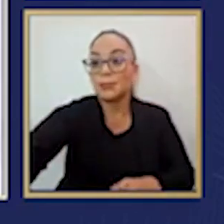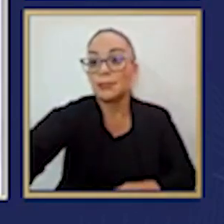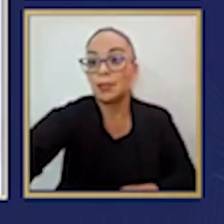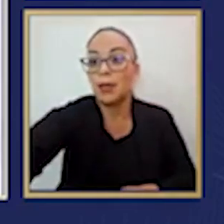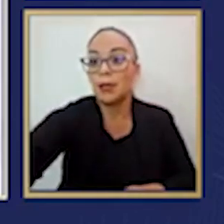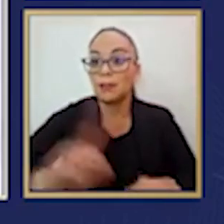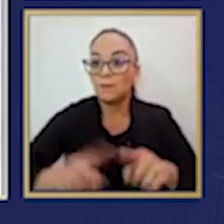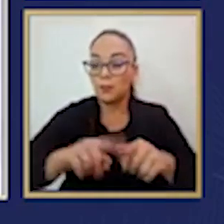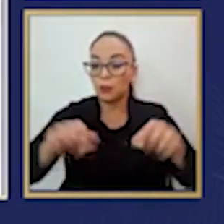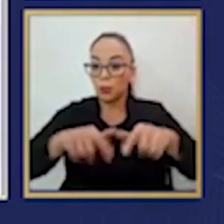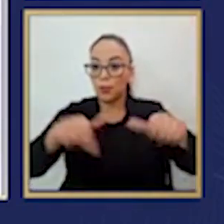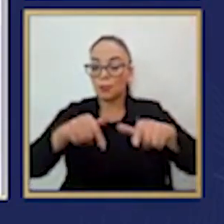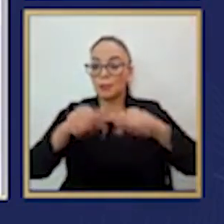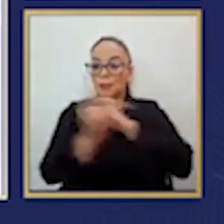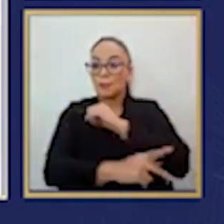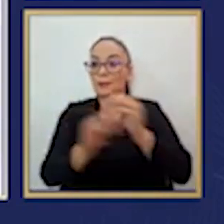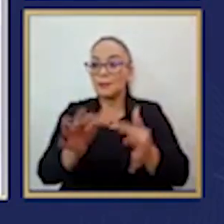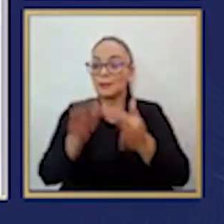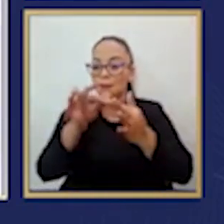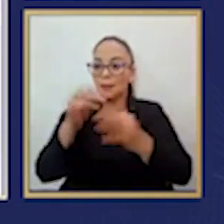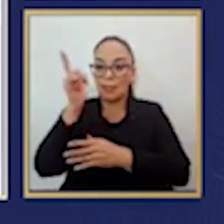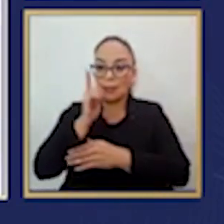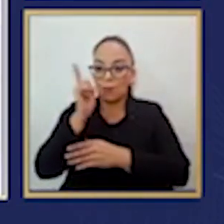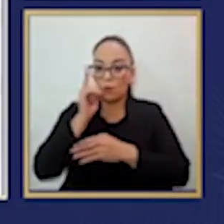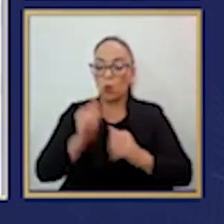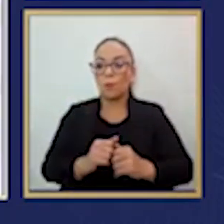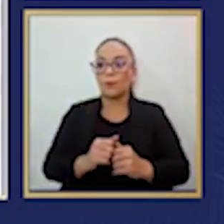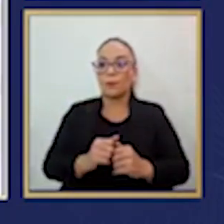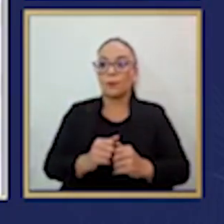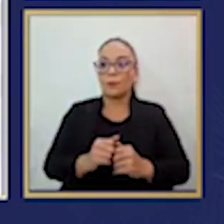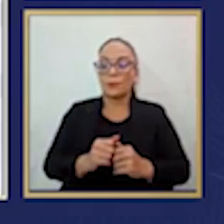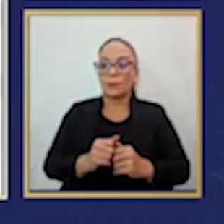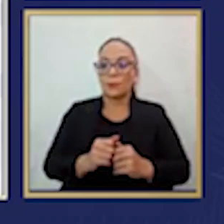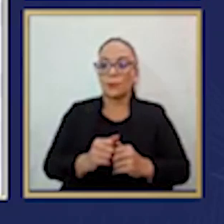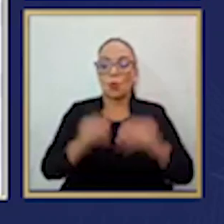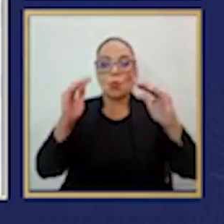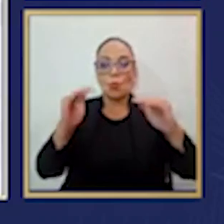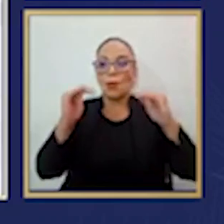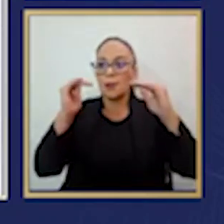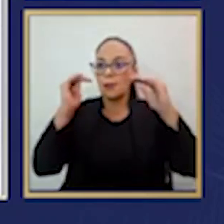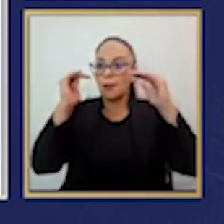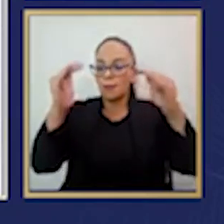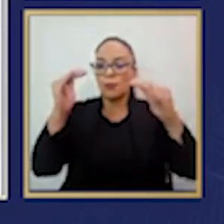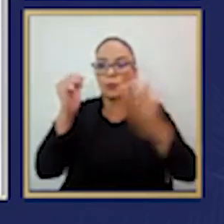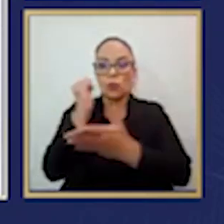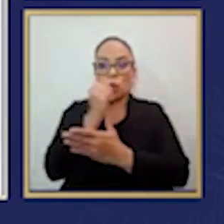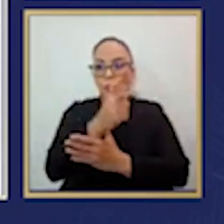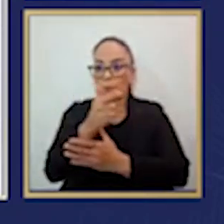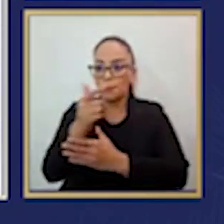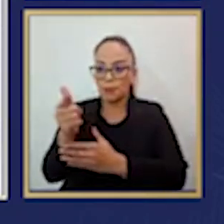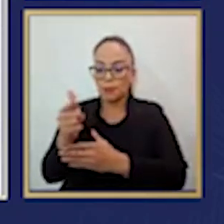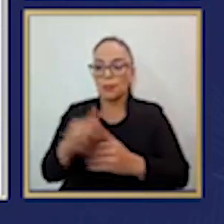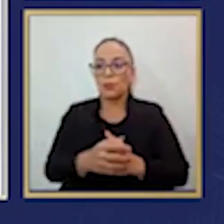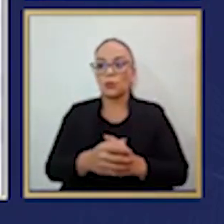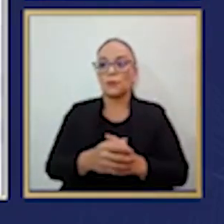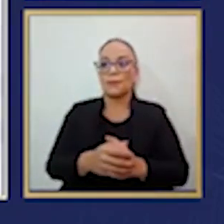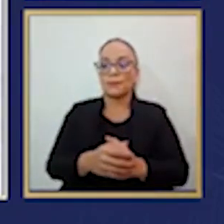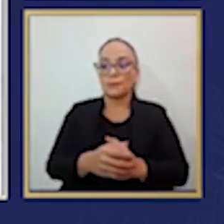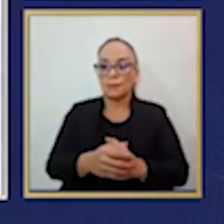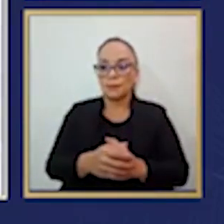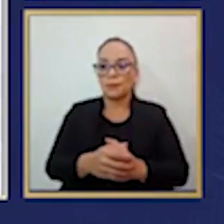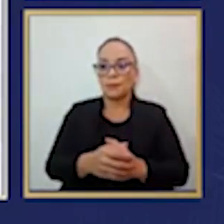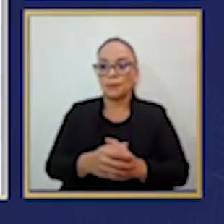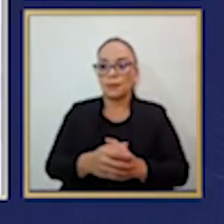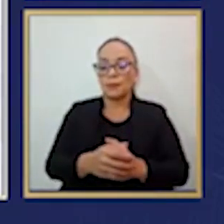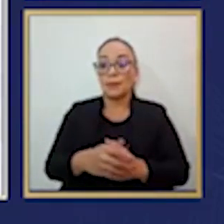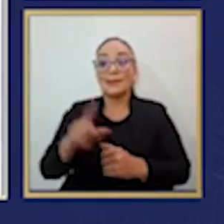especialmente Limón, con un incremento de homicidios con los que empezó este año, 100 efectivos de